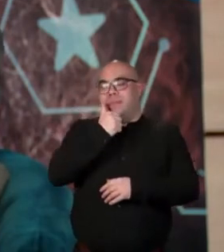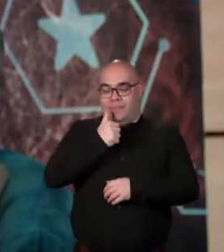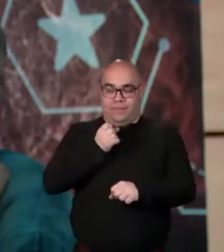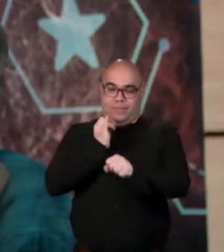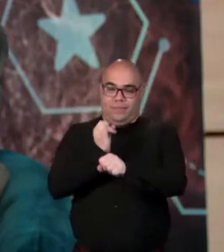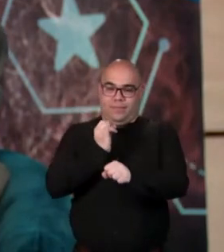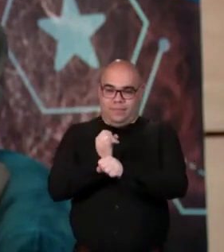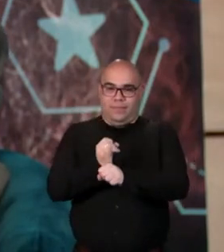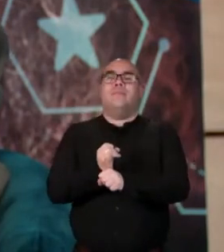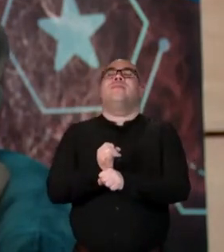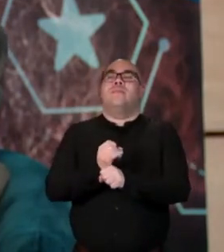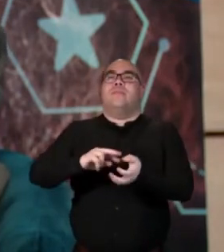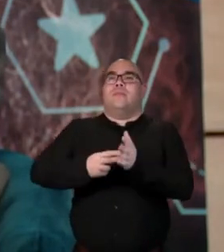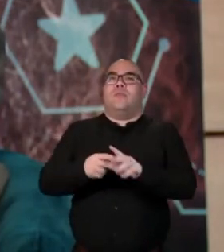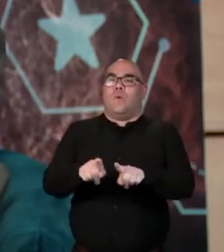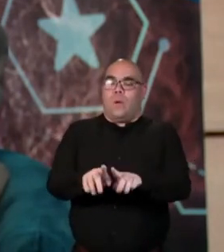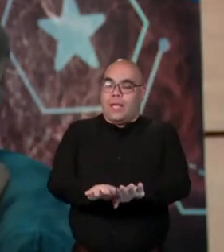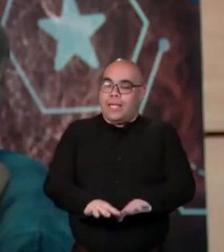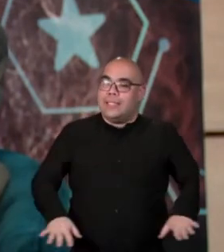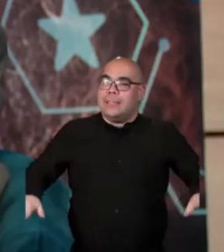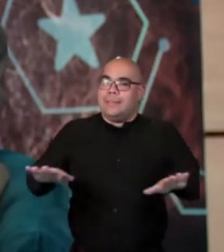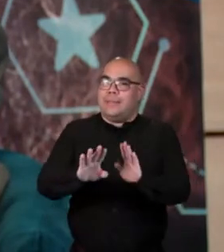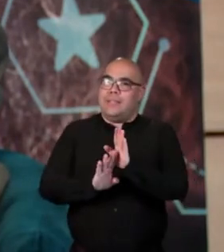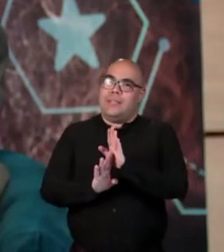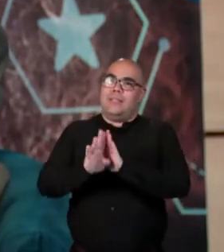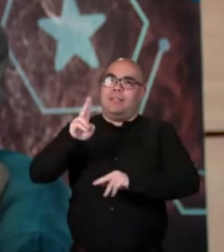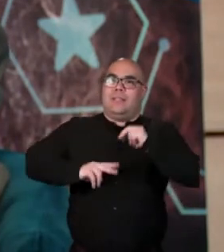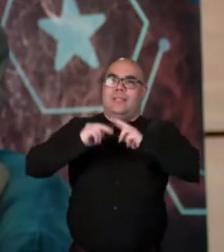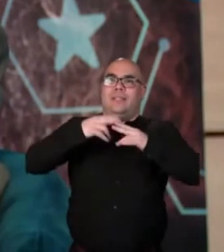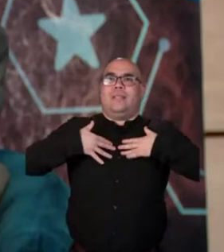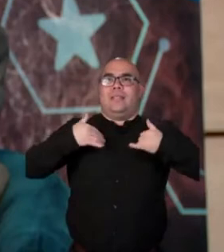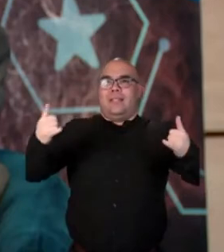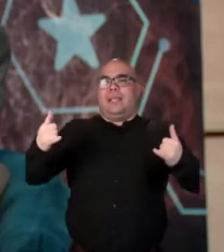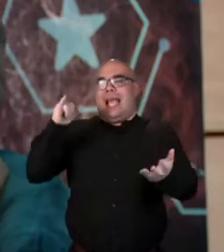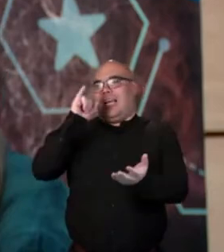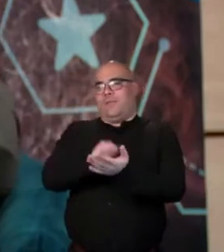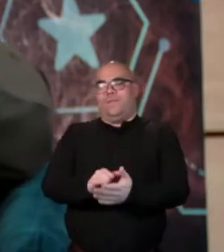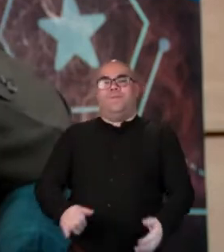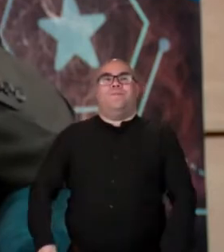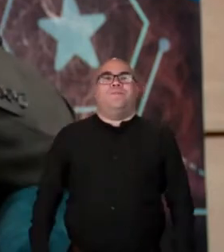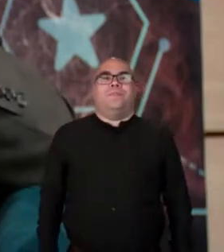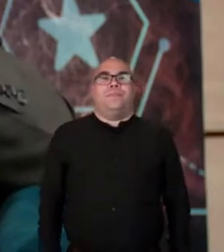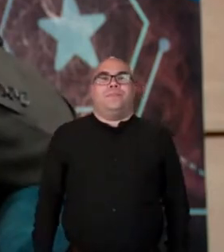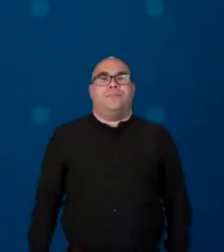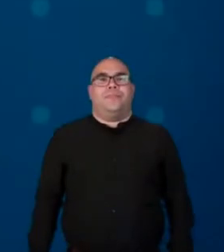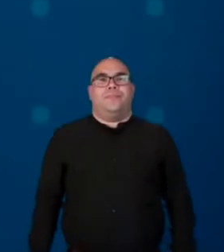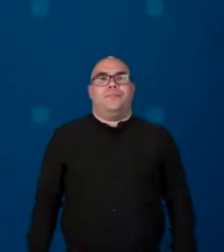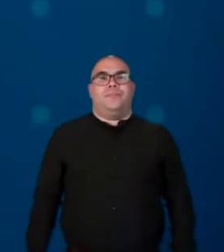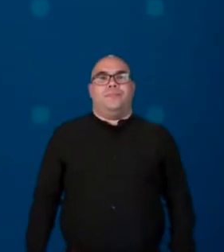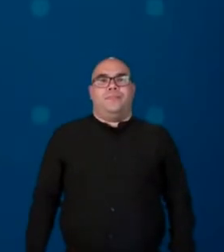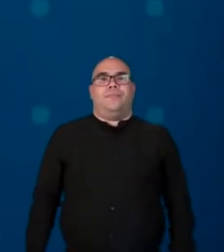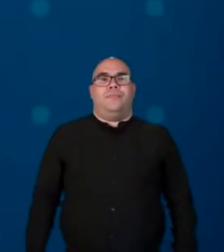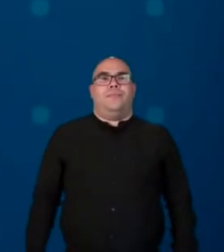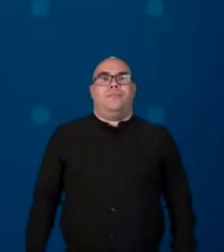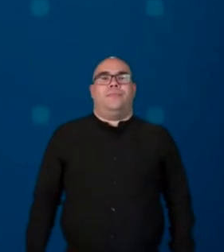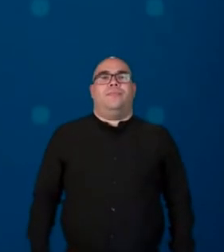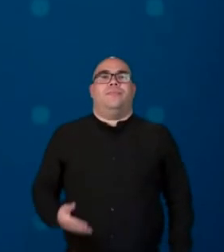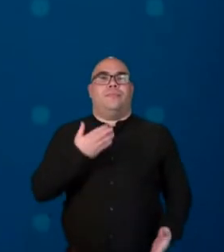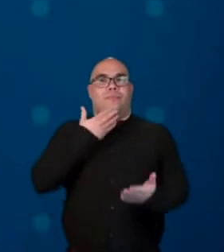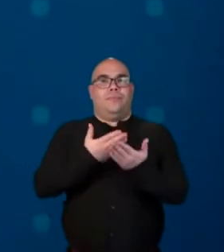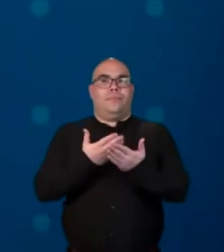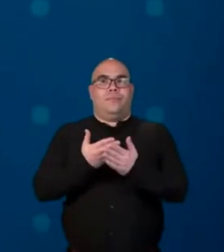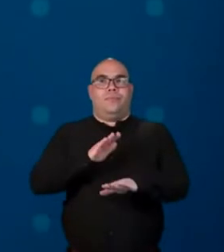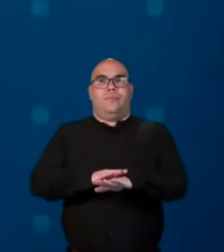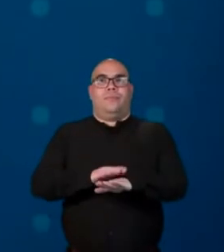son espacios de crecimiento y de felicidad eso sería gracias vicerrector bien